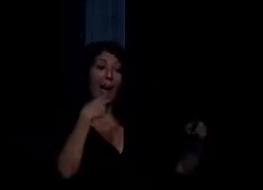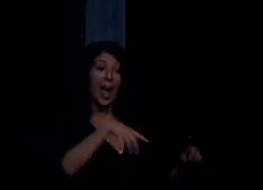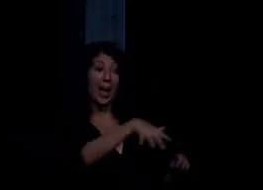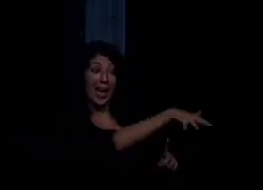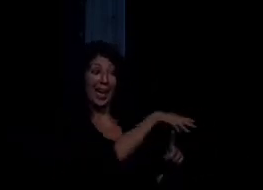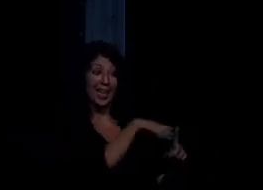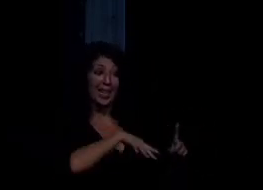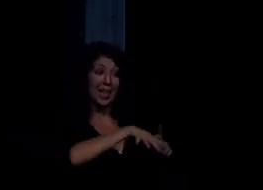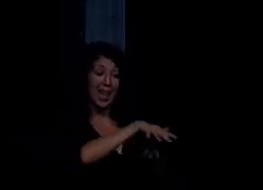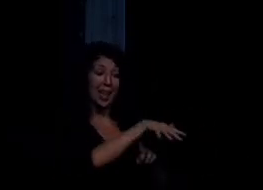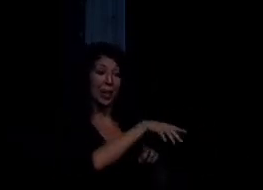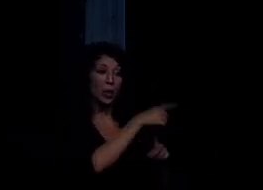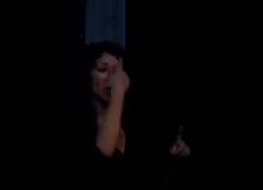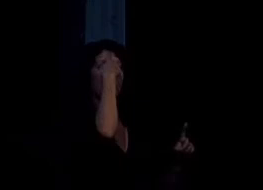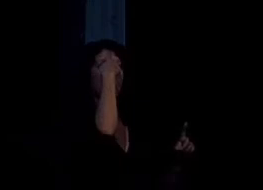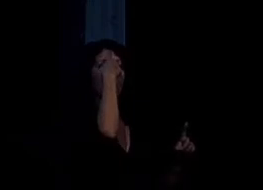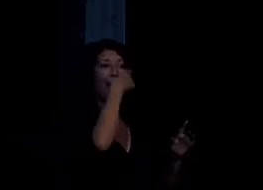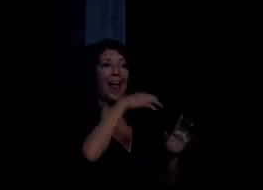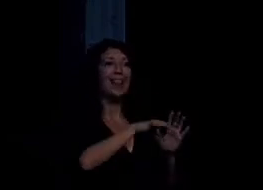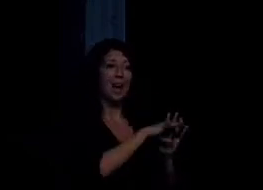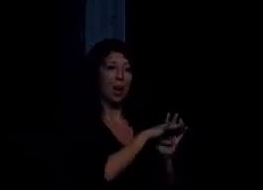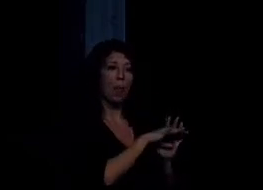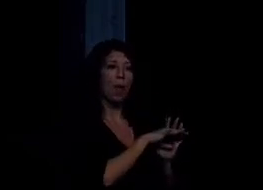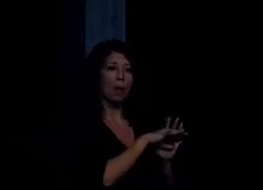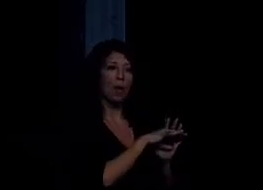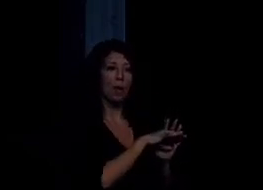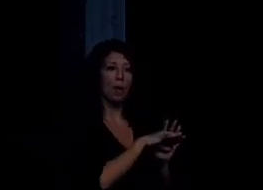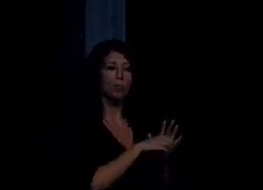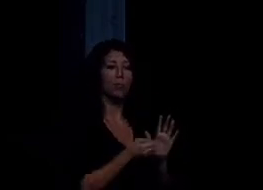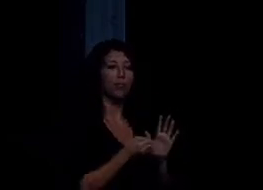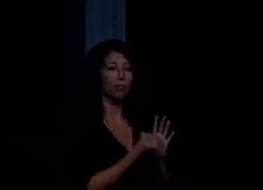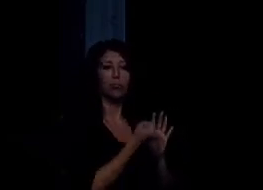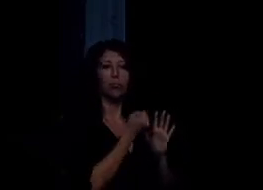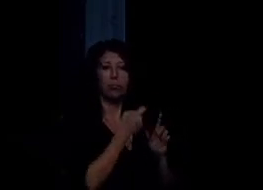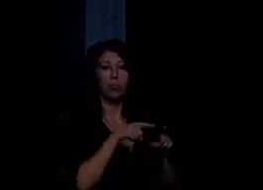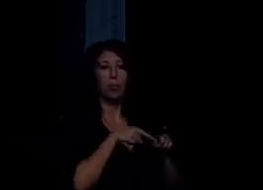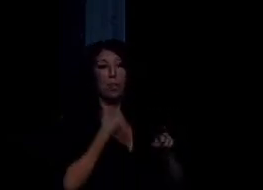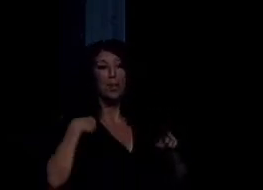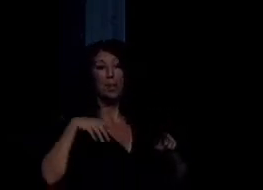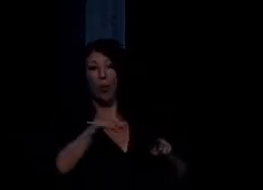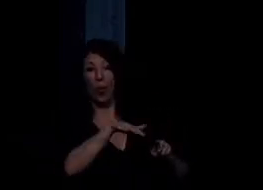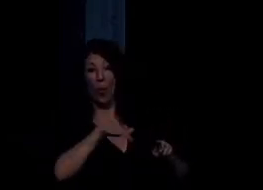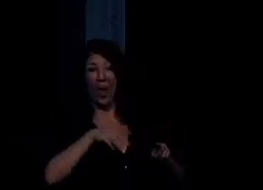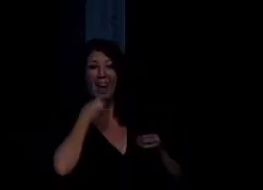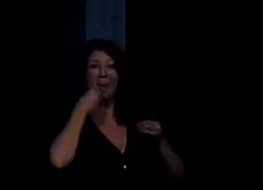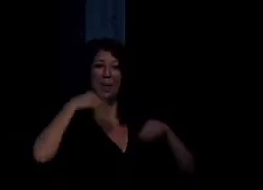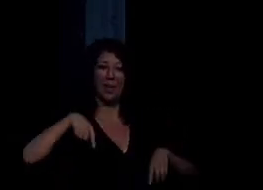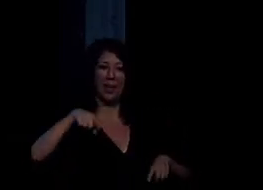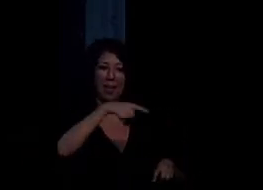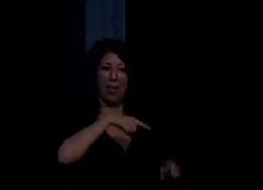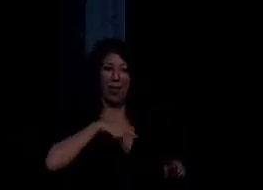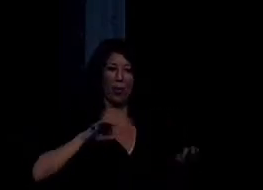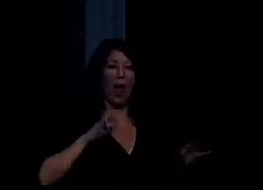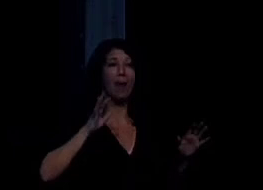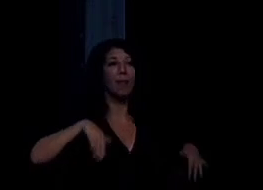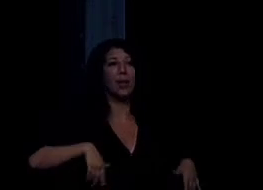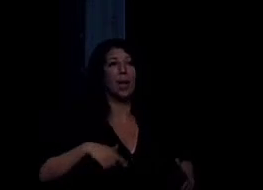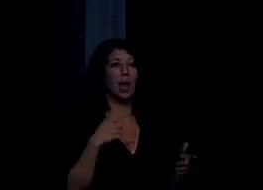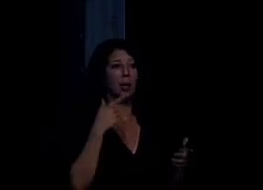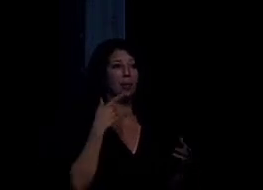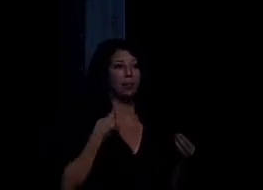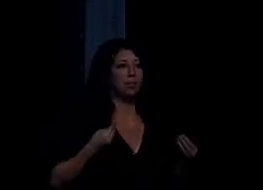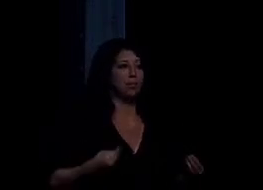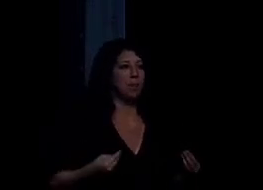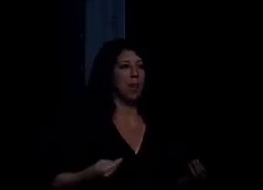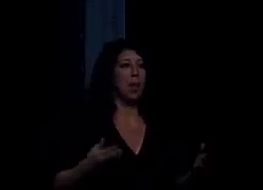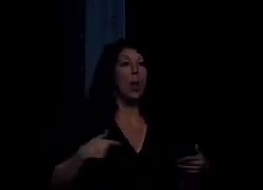traumático regresa o donde la representación regresa, ¿no? Son situaciones en las que no hay nada objetivo que les haga